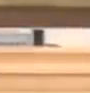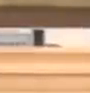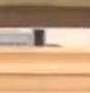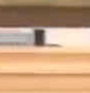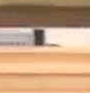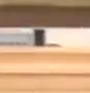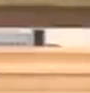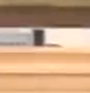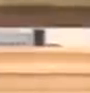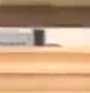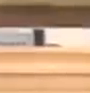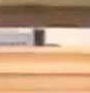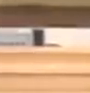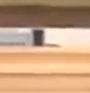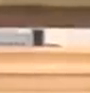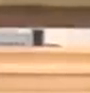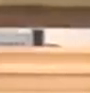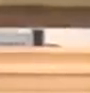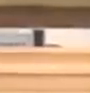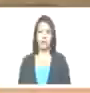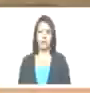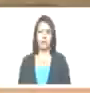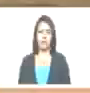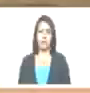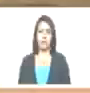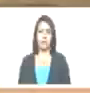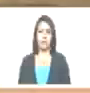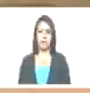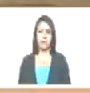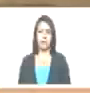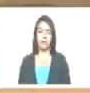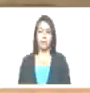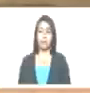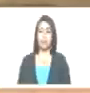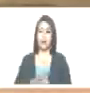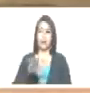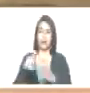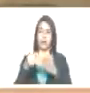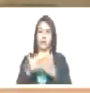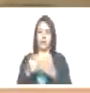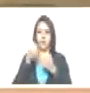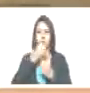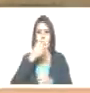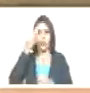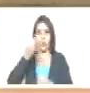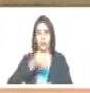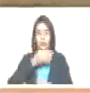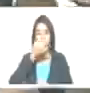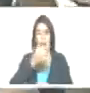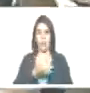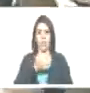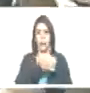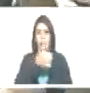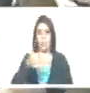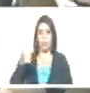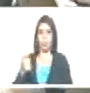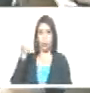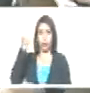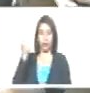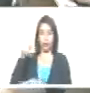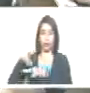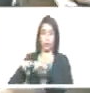soldados de la República Bolivariana de Venezuela, sírvanse por favor ocupar sus curules de